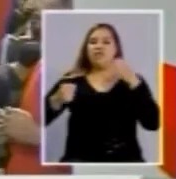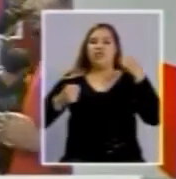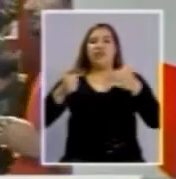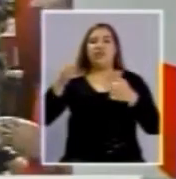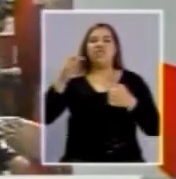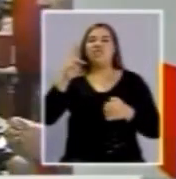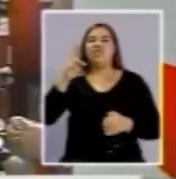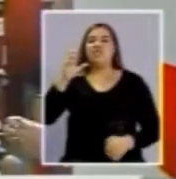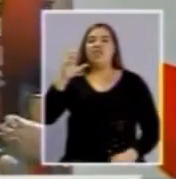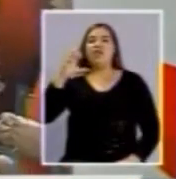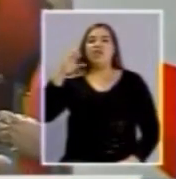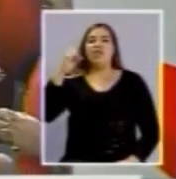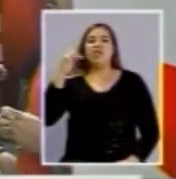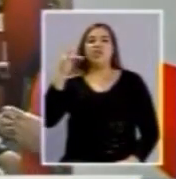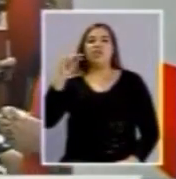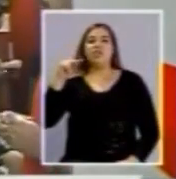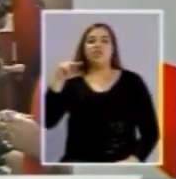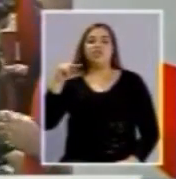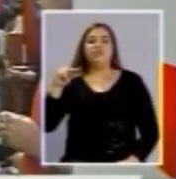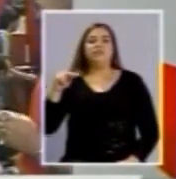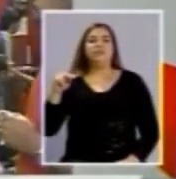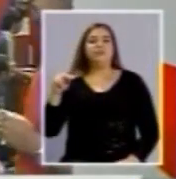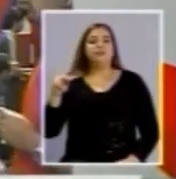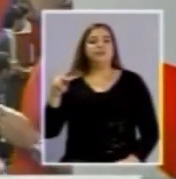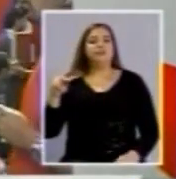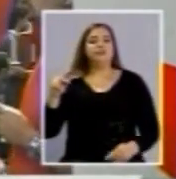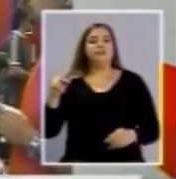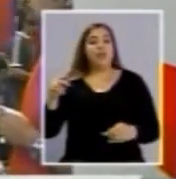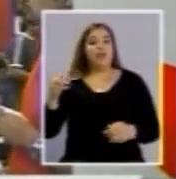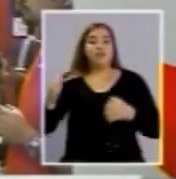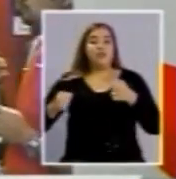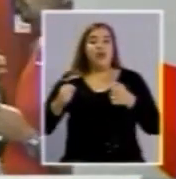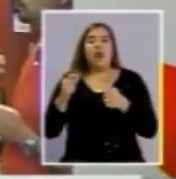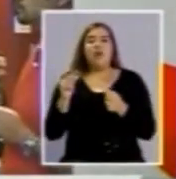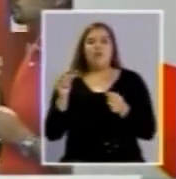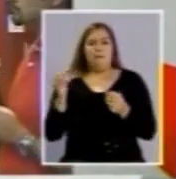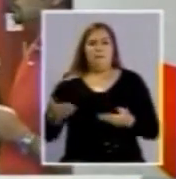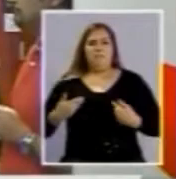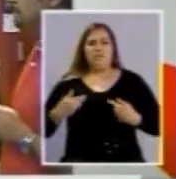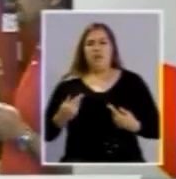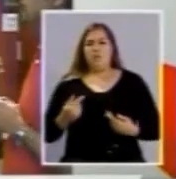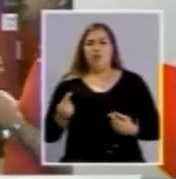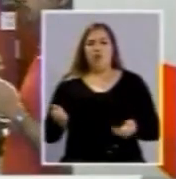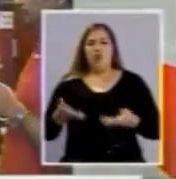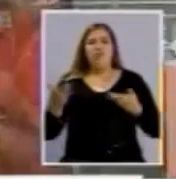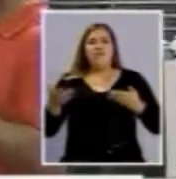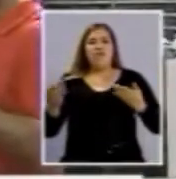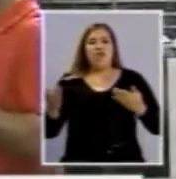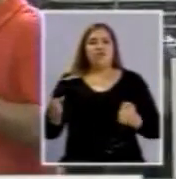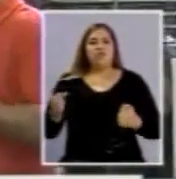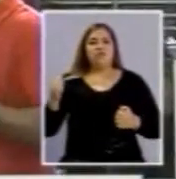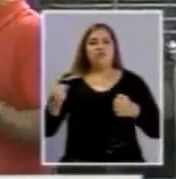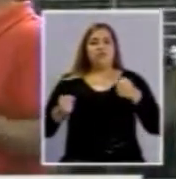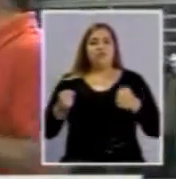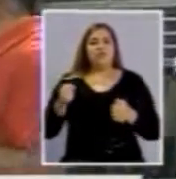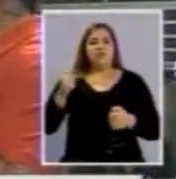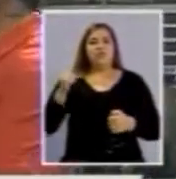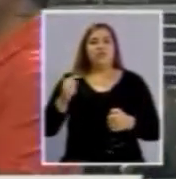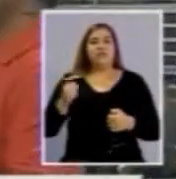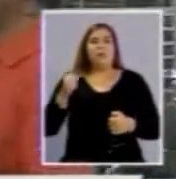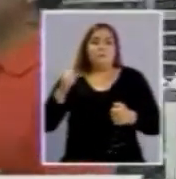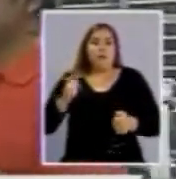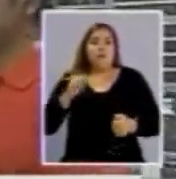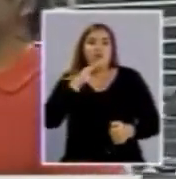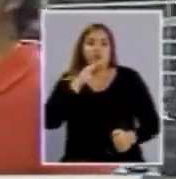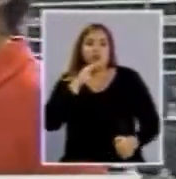tampoco son demasiado caros, que se pueden encontrar en varias tiendas. y son livianos. ¿Sirven los bastones de apoyo, los trekking?